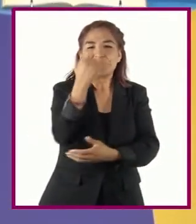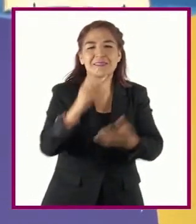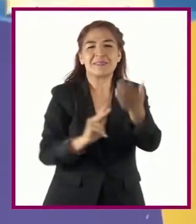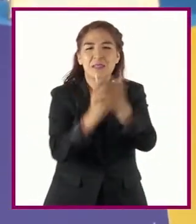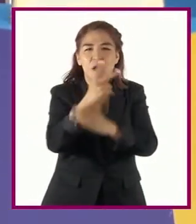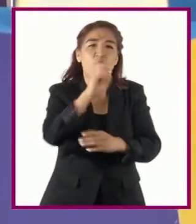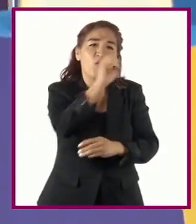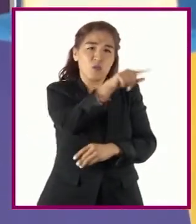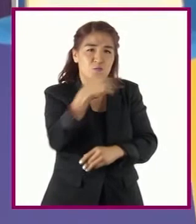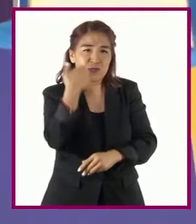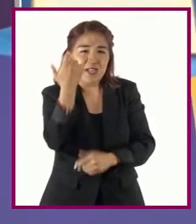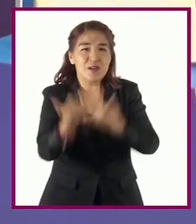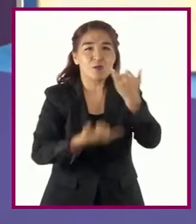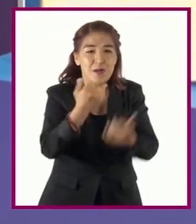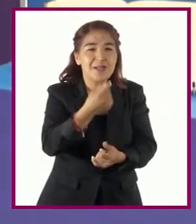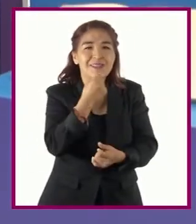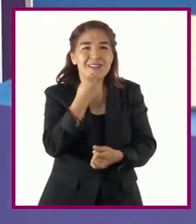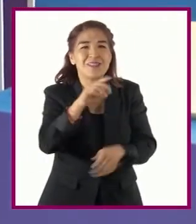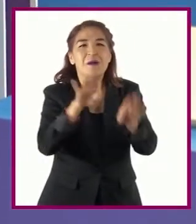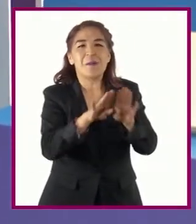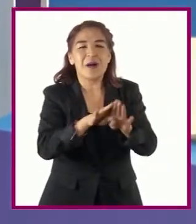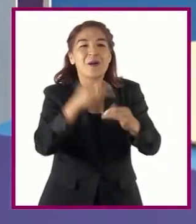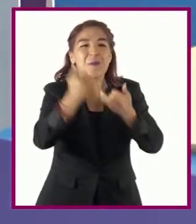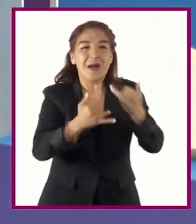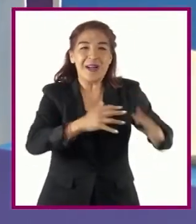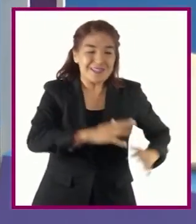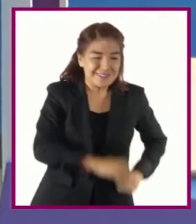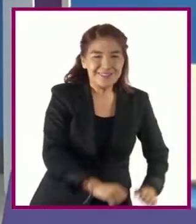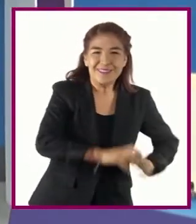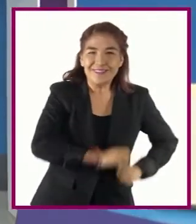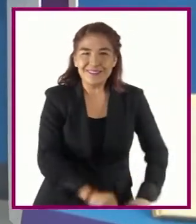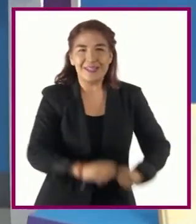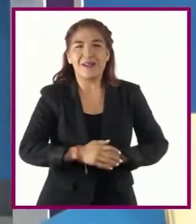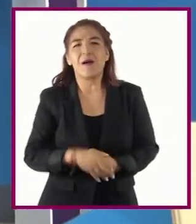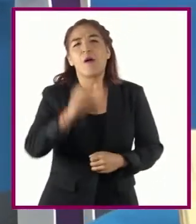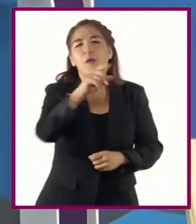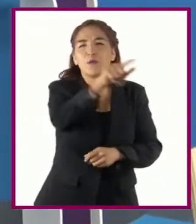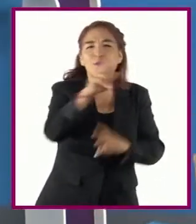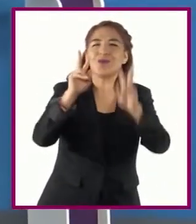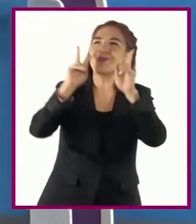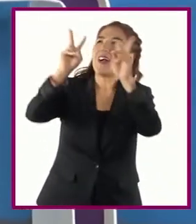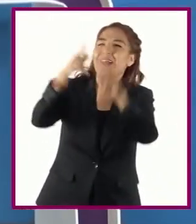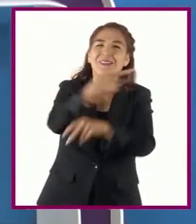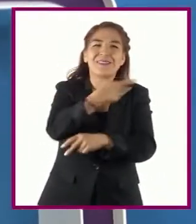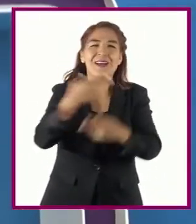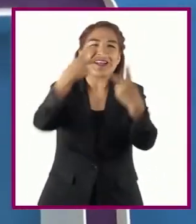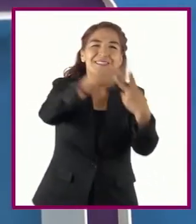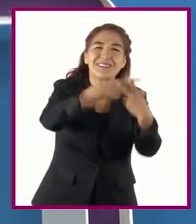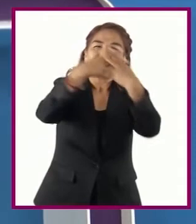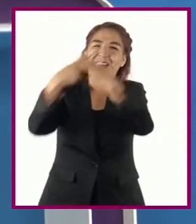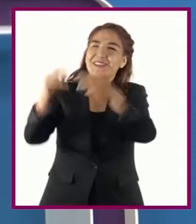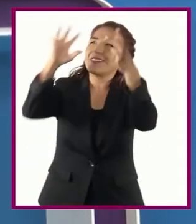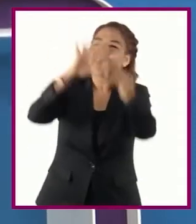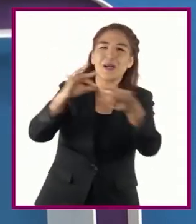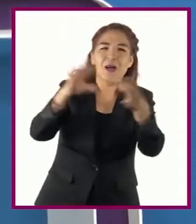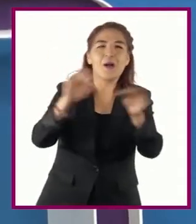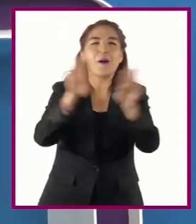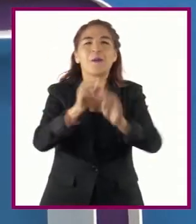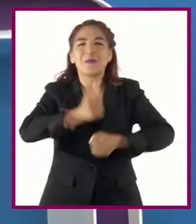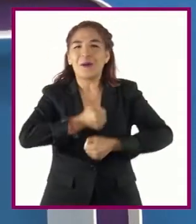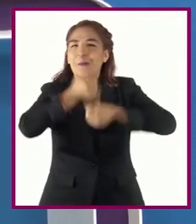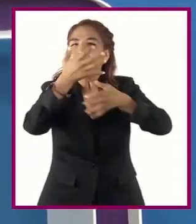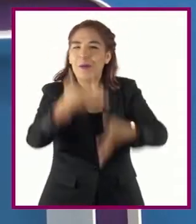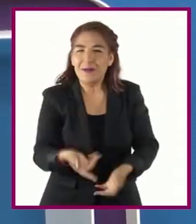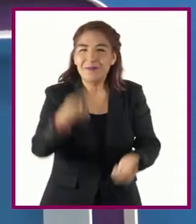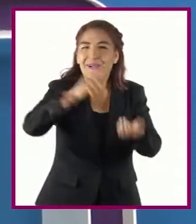con los niños cogidos a tu falda. O podríamos interpretar las estrellas, o coger el hilo y el ritmo a los poemas, o